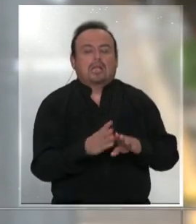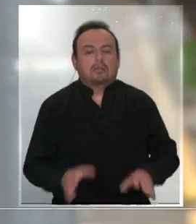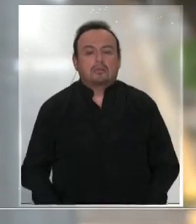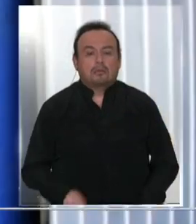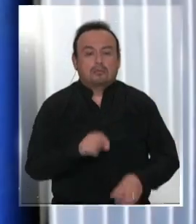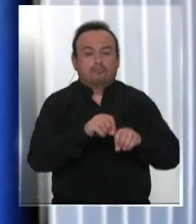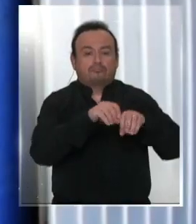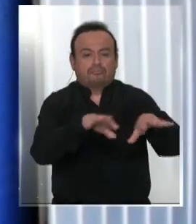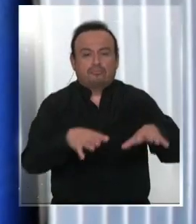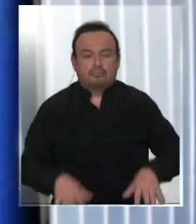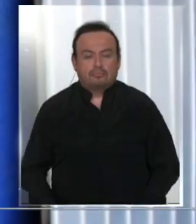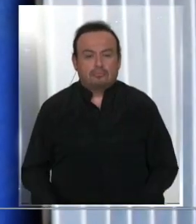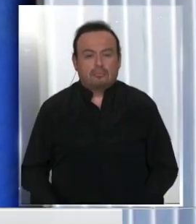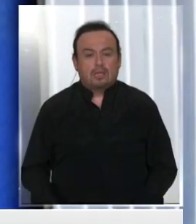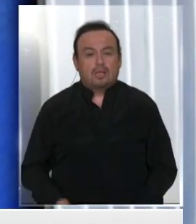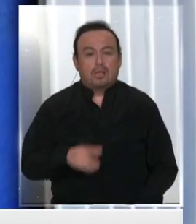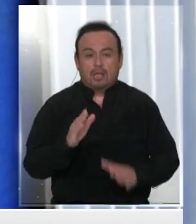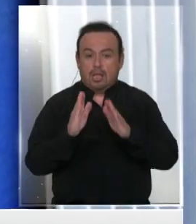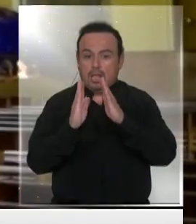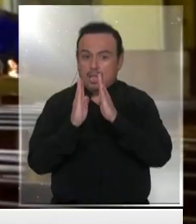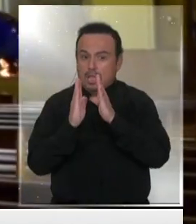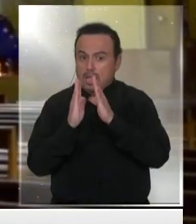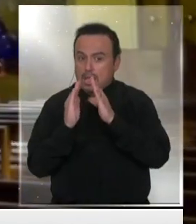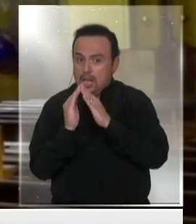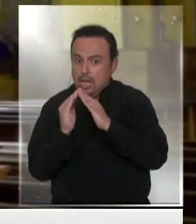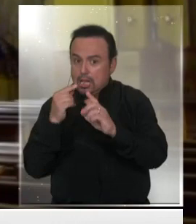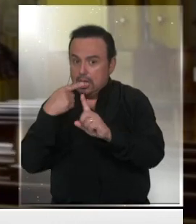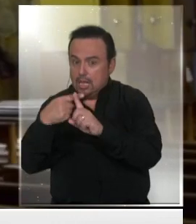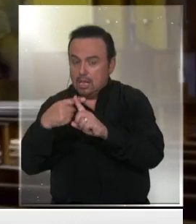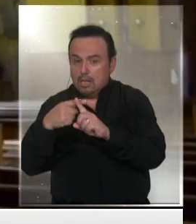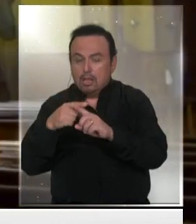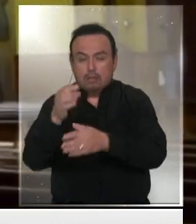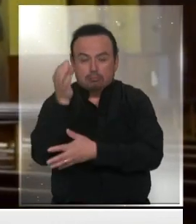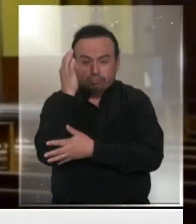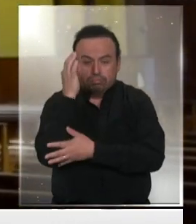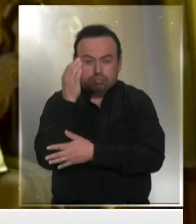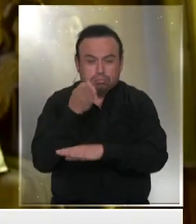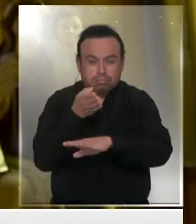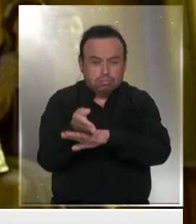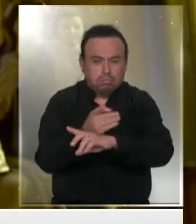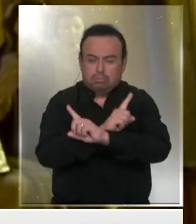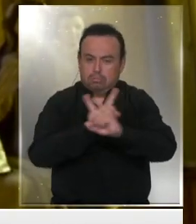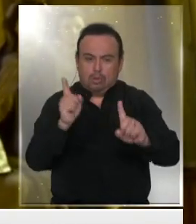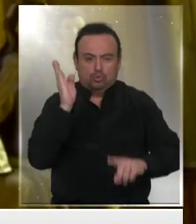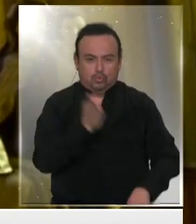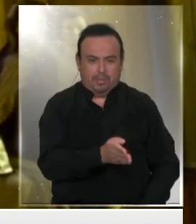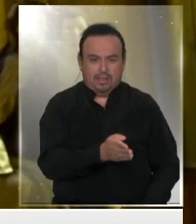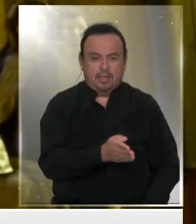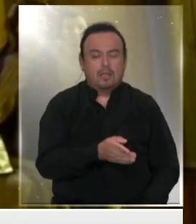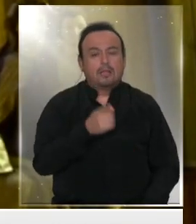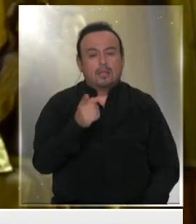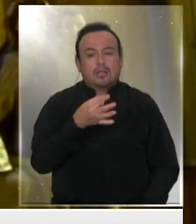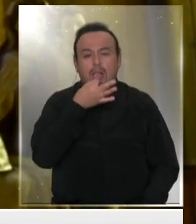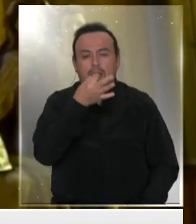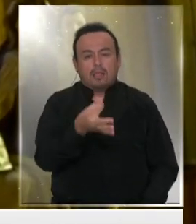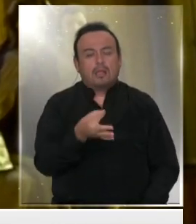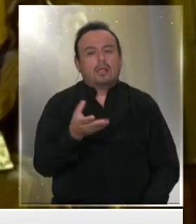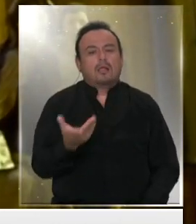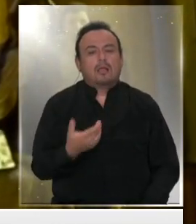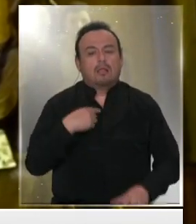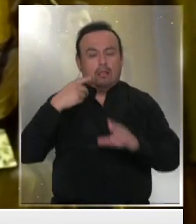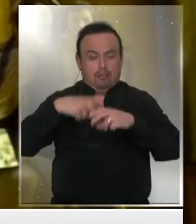Terminó en contagio. Llamado a las iglesias a no celebrar misas ni cultos. Fue el mismo ministro secretario general de la presidencia quien a través